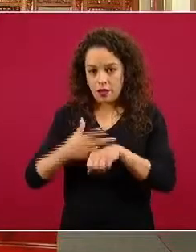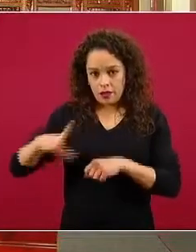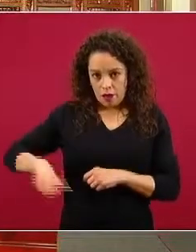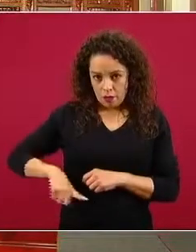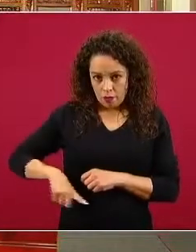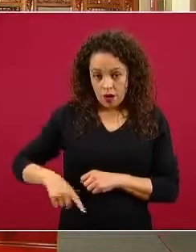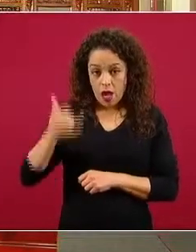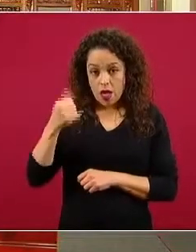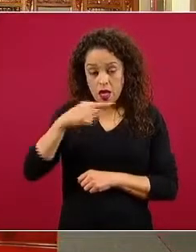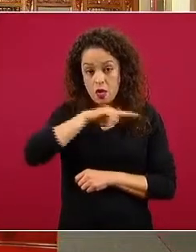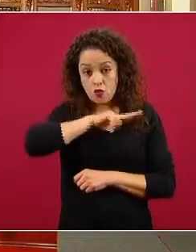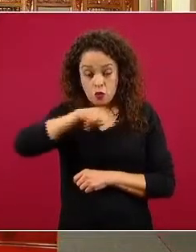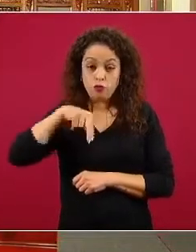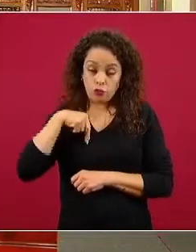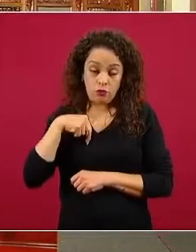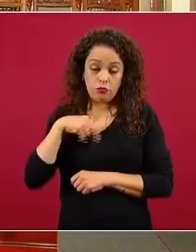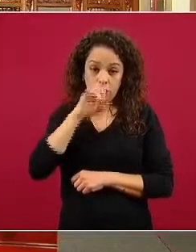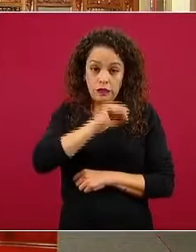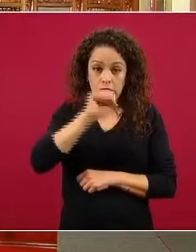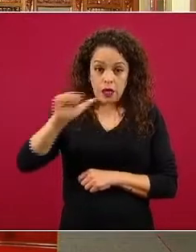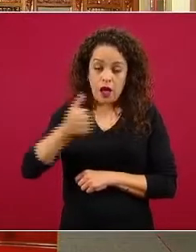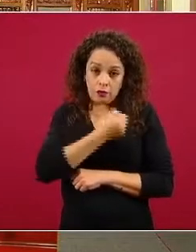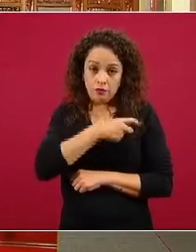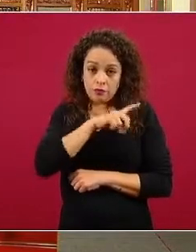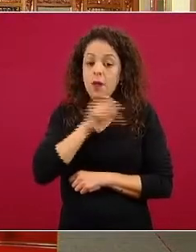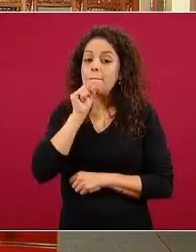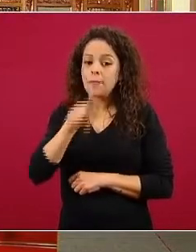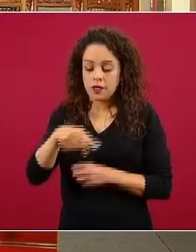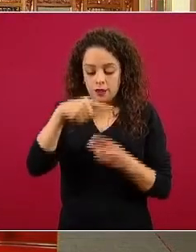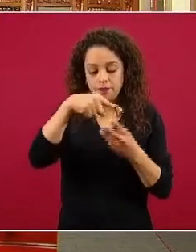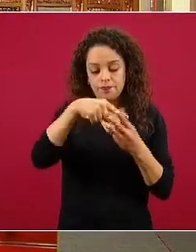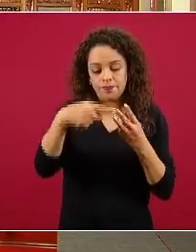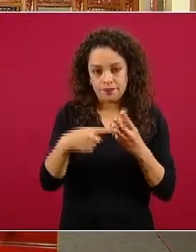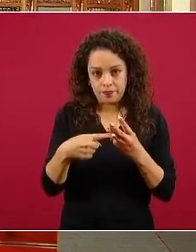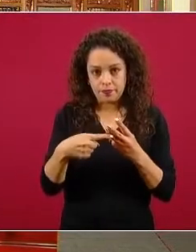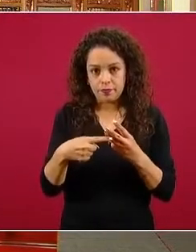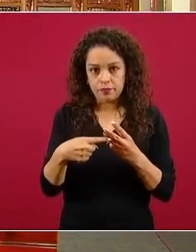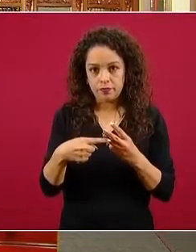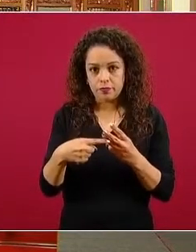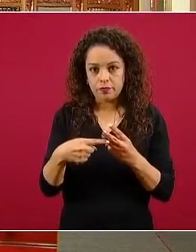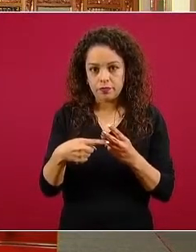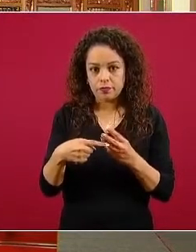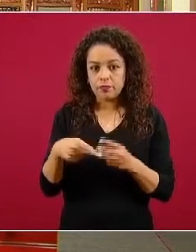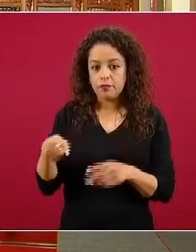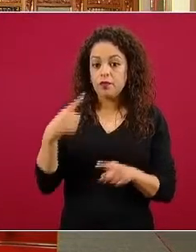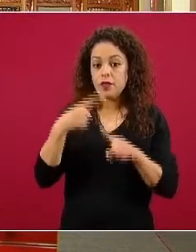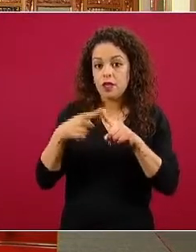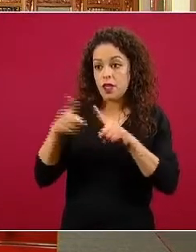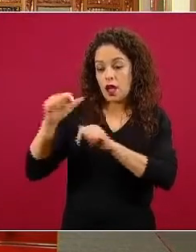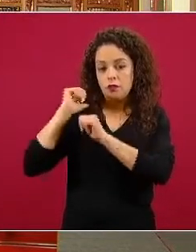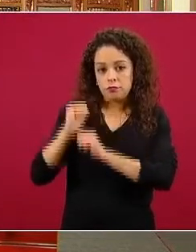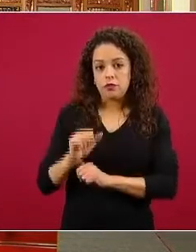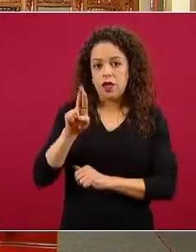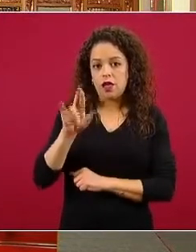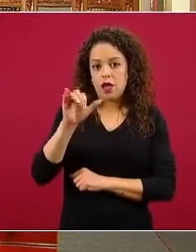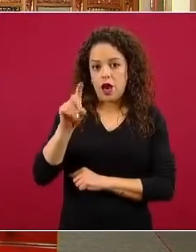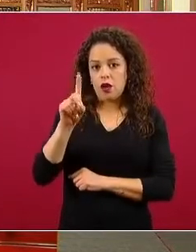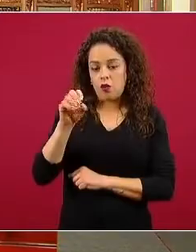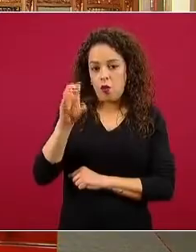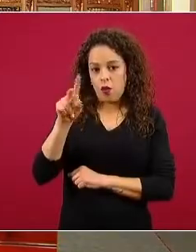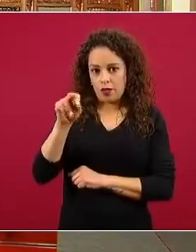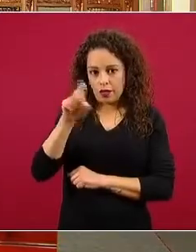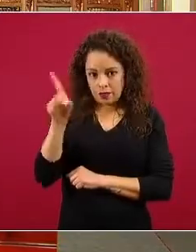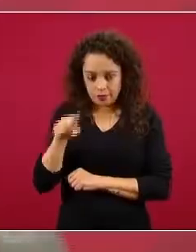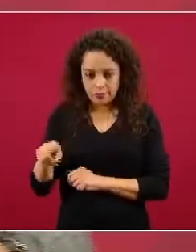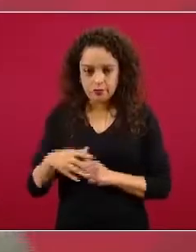y nosotros en la Secretaría de Salud también, nuestro interlocutor es el doctor Ricardo Cortés, hemos estado conversando con la jerarquía católica.